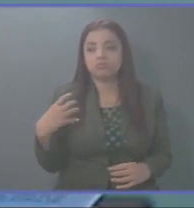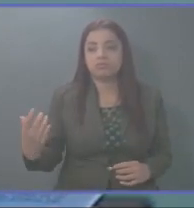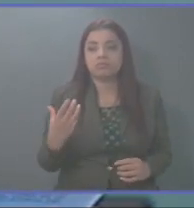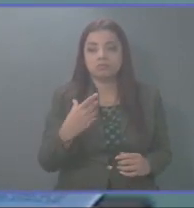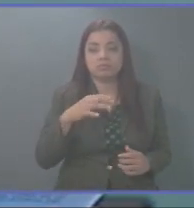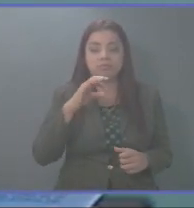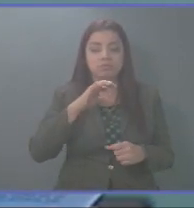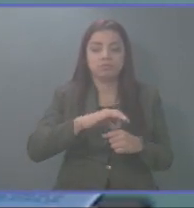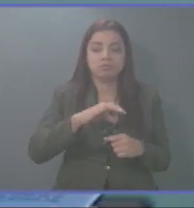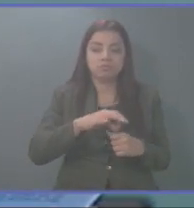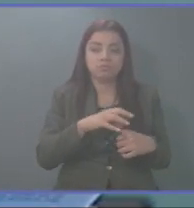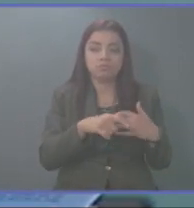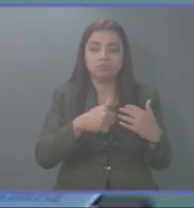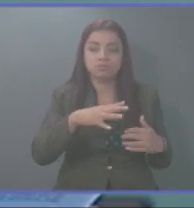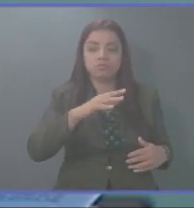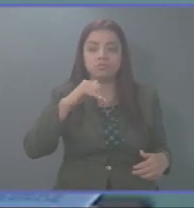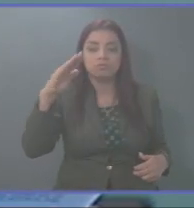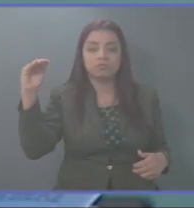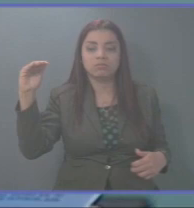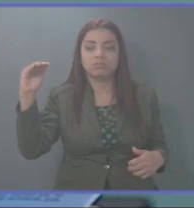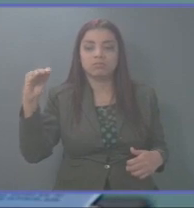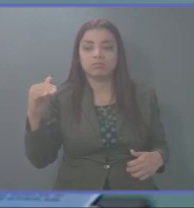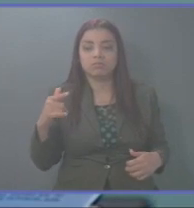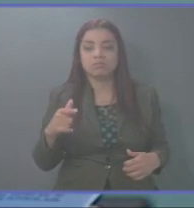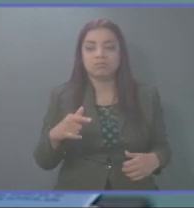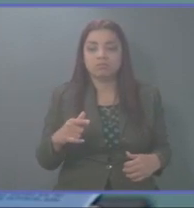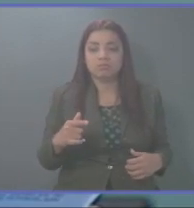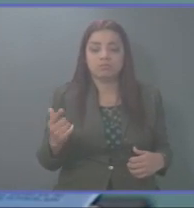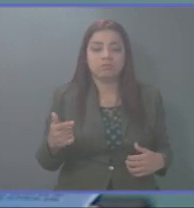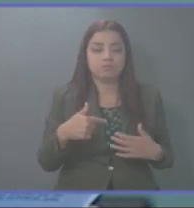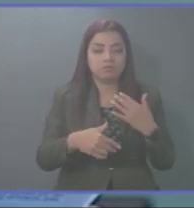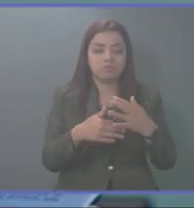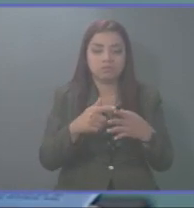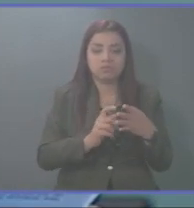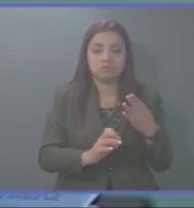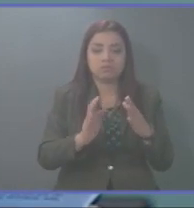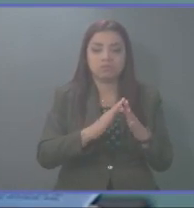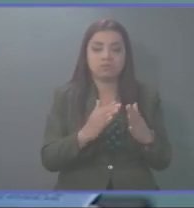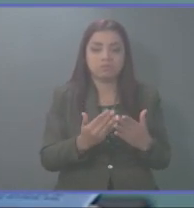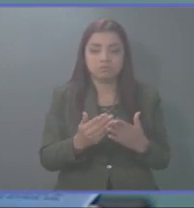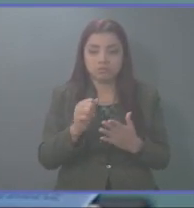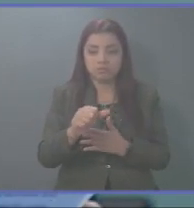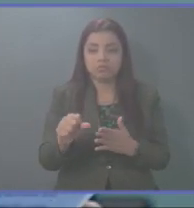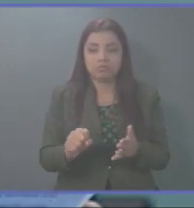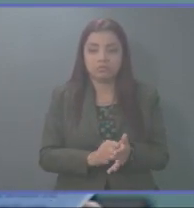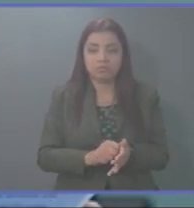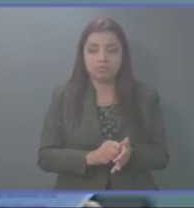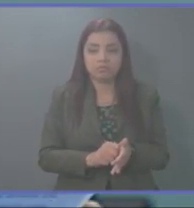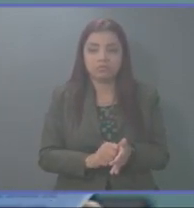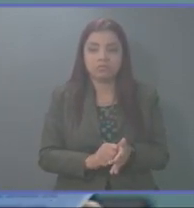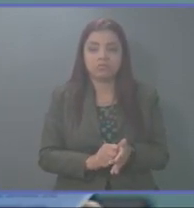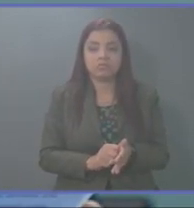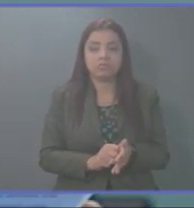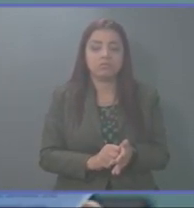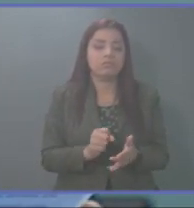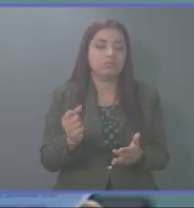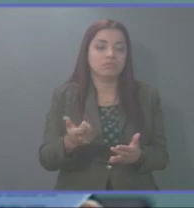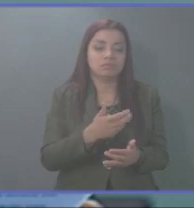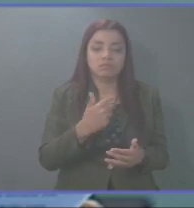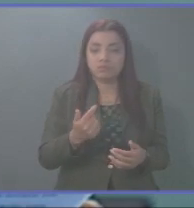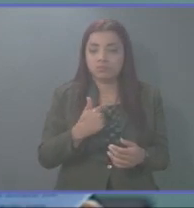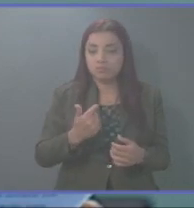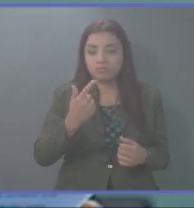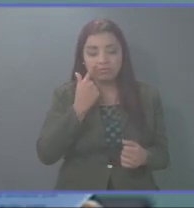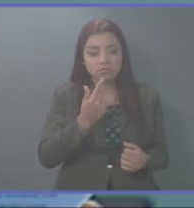votos emitidos en el exterior, siendo una obligación constitucional y legal de la Asamblea Legislativa encontrar una fórmula